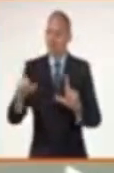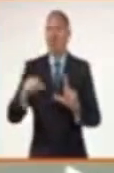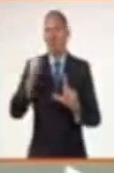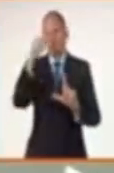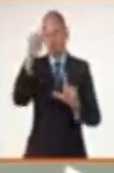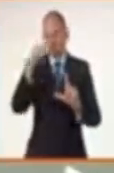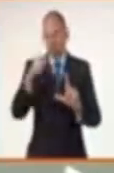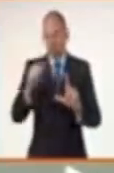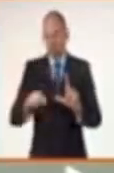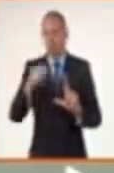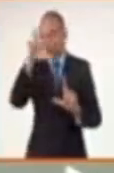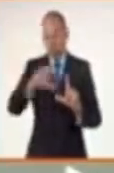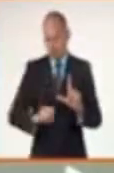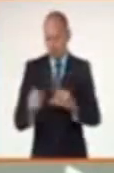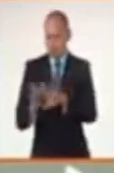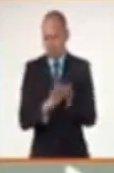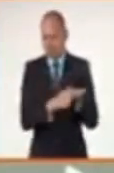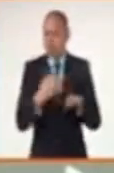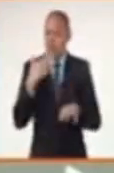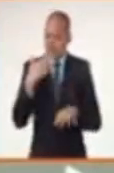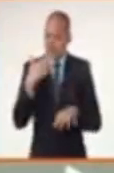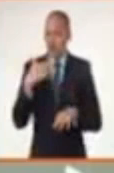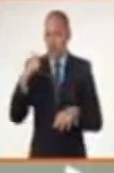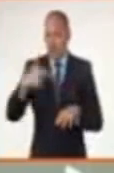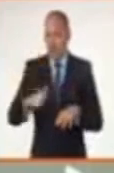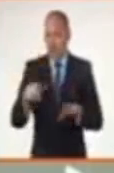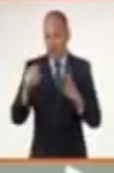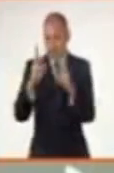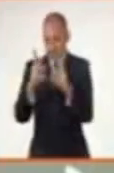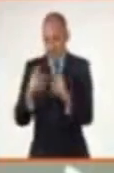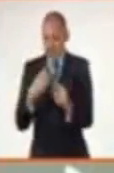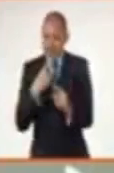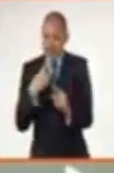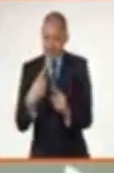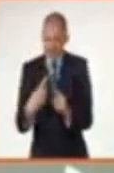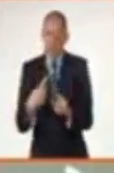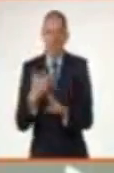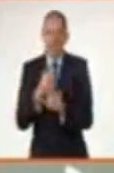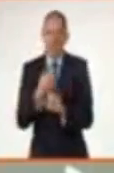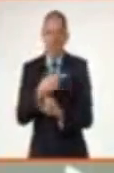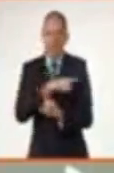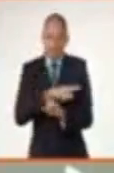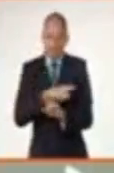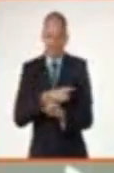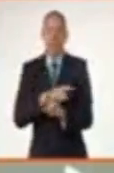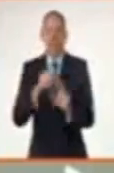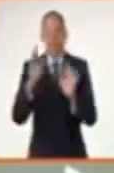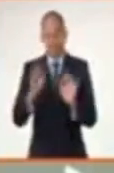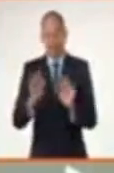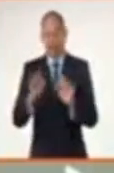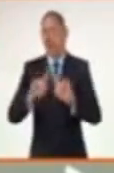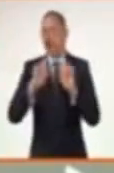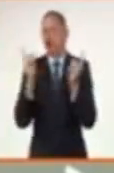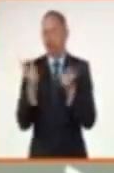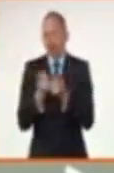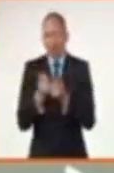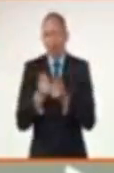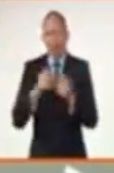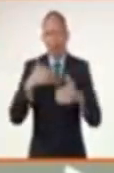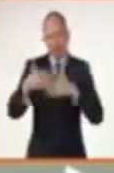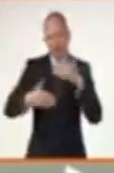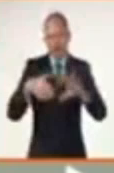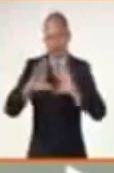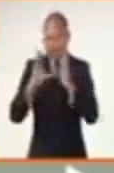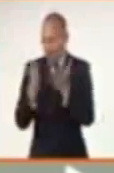selectivos. Estos resultados preliminares validan la elección de los 470 candidatos